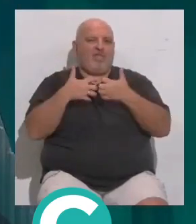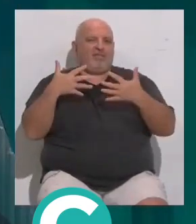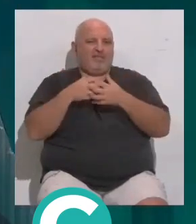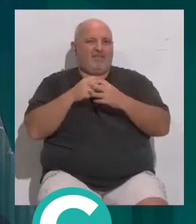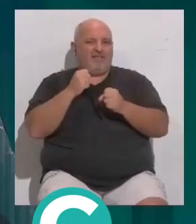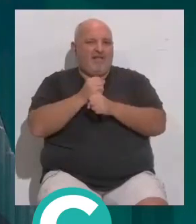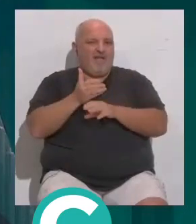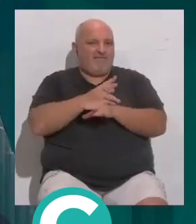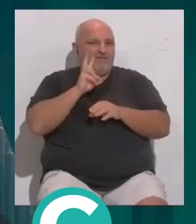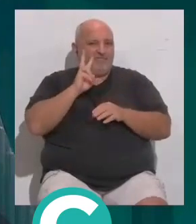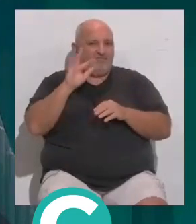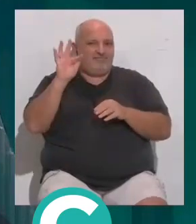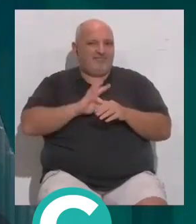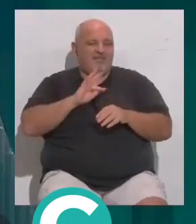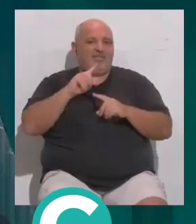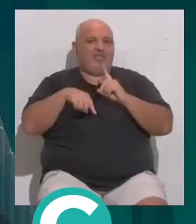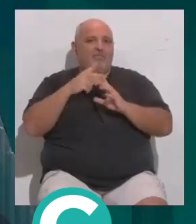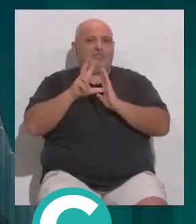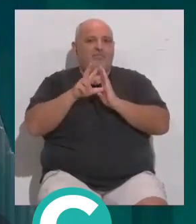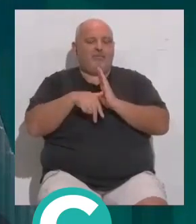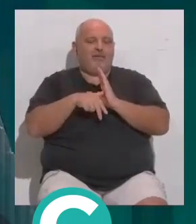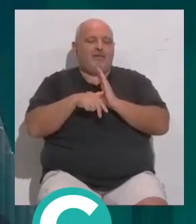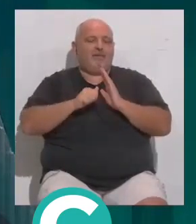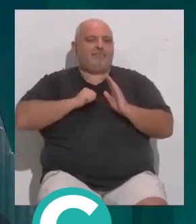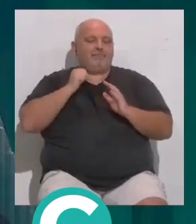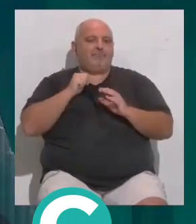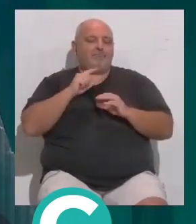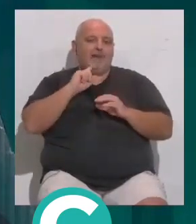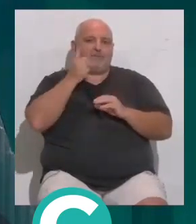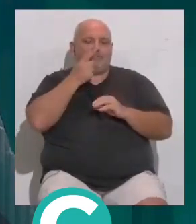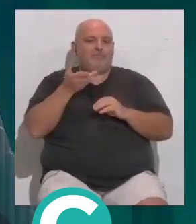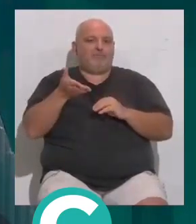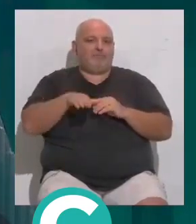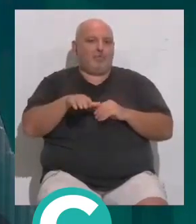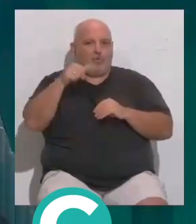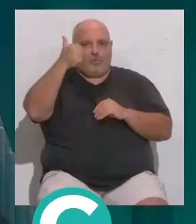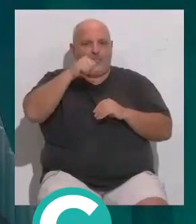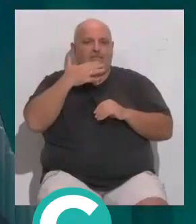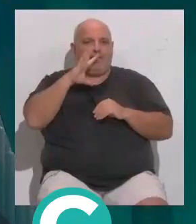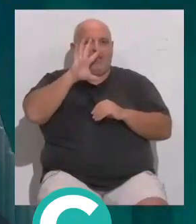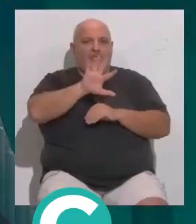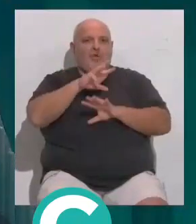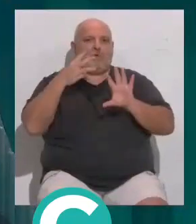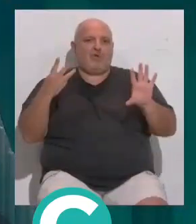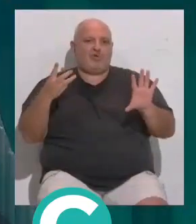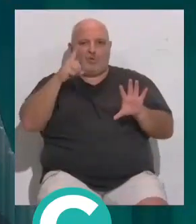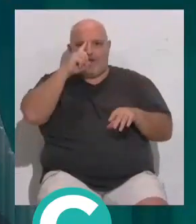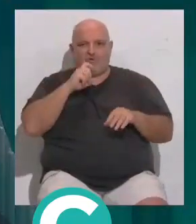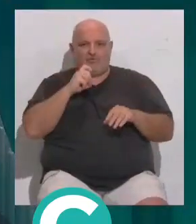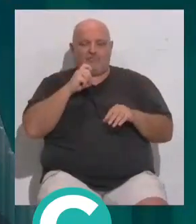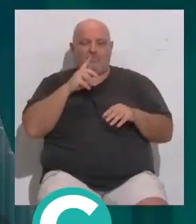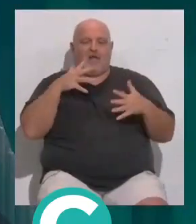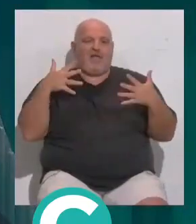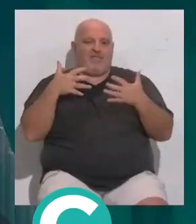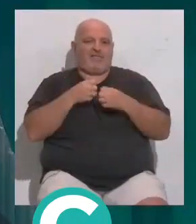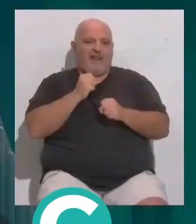siniestralidad laboral y pocas horas después, desgraciadamente, fallecía un hombre de 58 años en